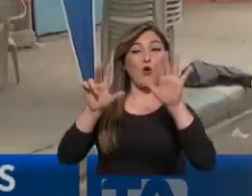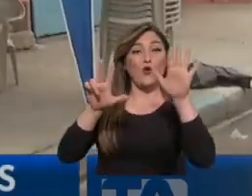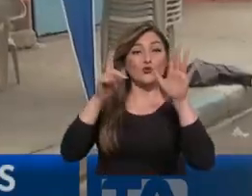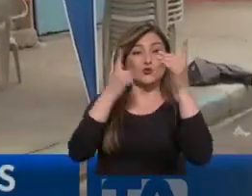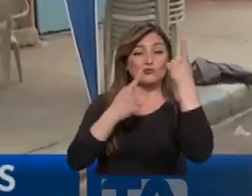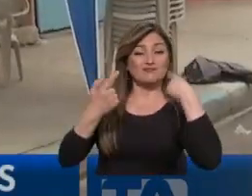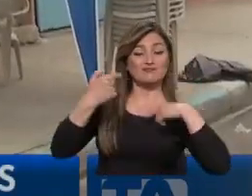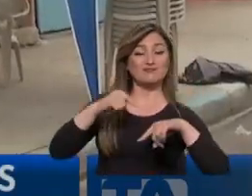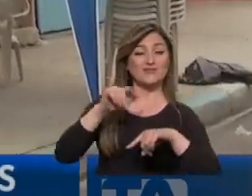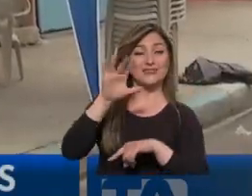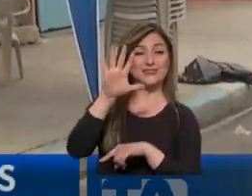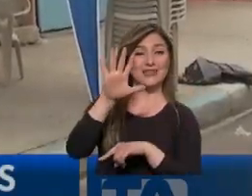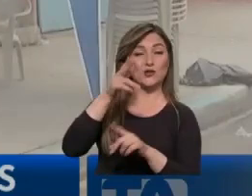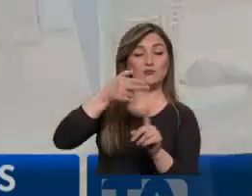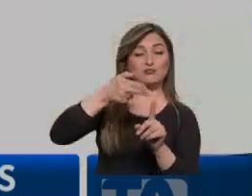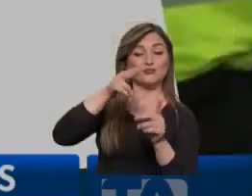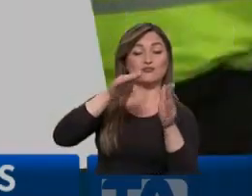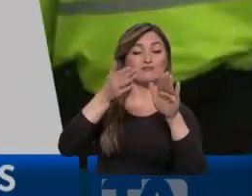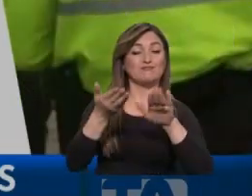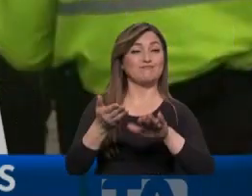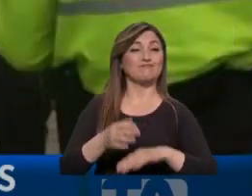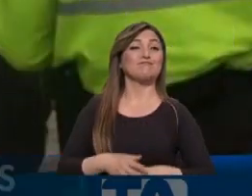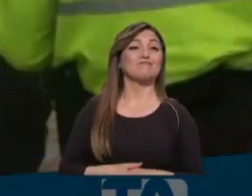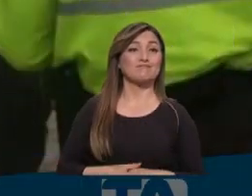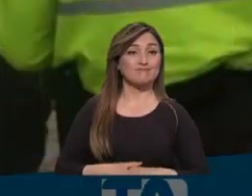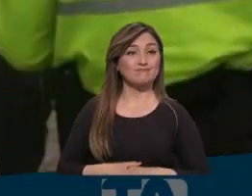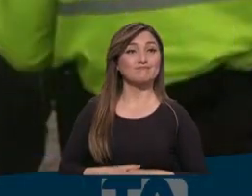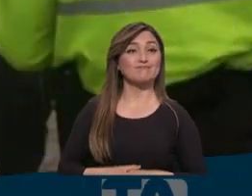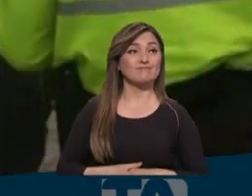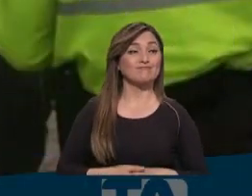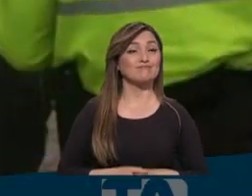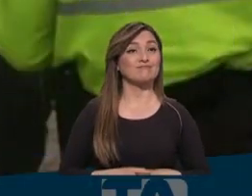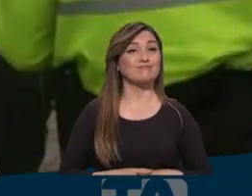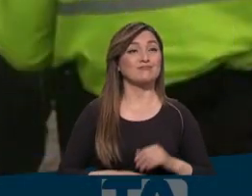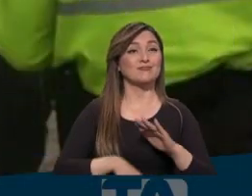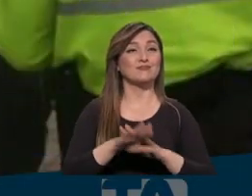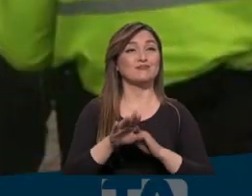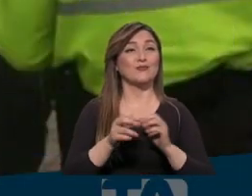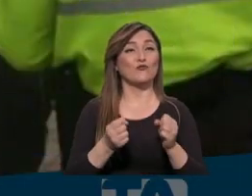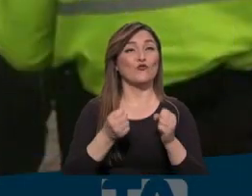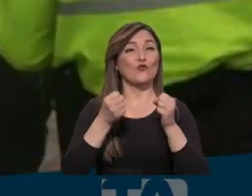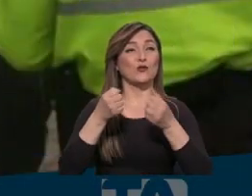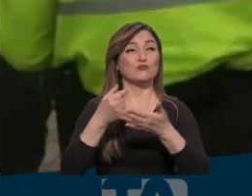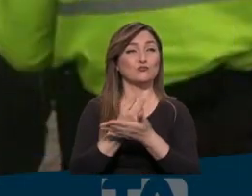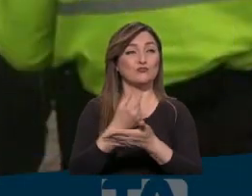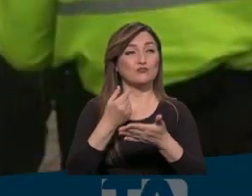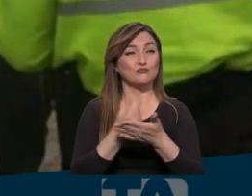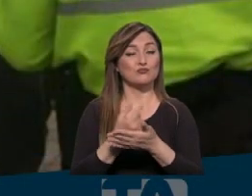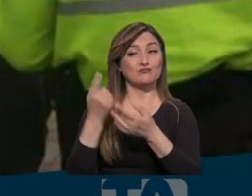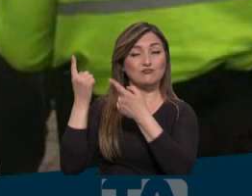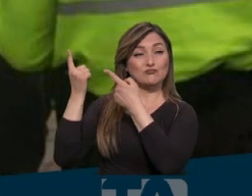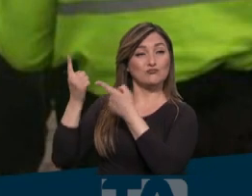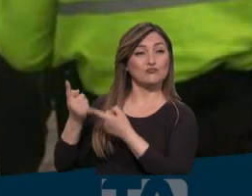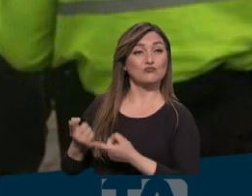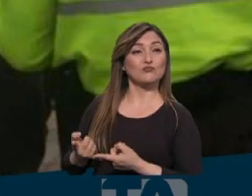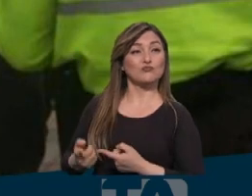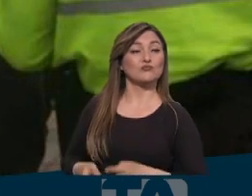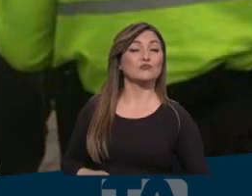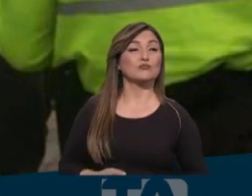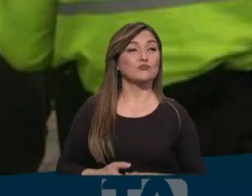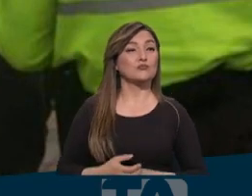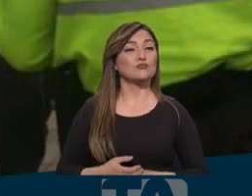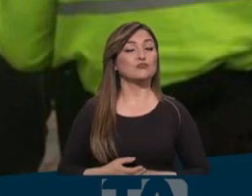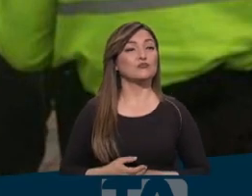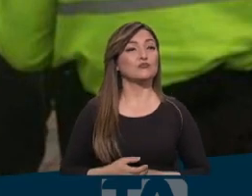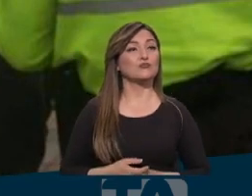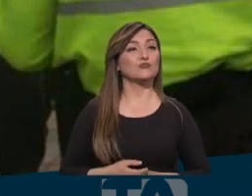heridos de bala y otros 5 asesinados. Mientras en los sectores considerados críticos como el Guasmo, la Isla Trinitaria, Nueva Prosperina, Portete y Los